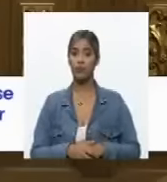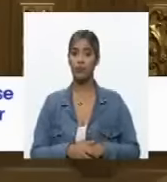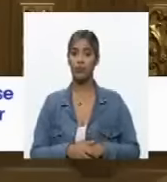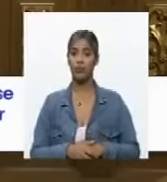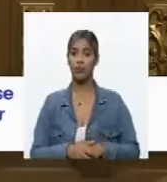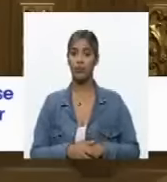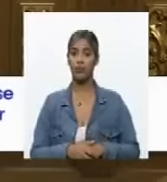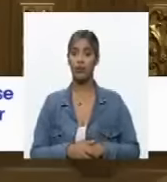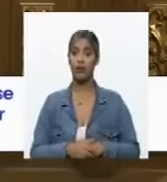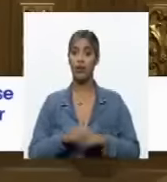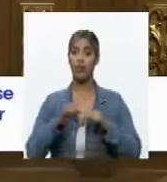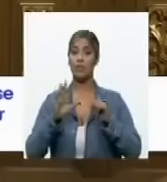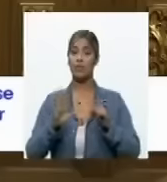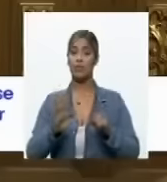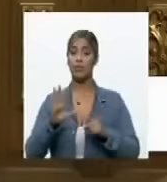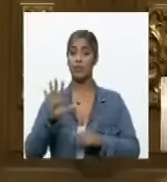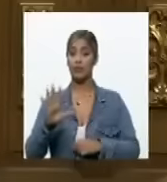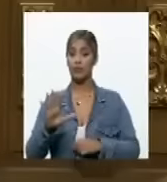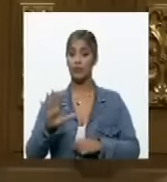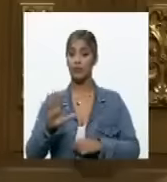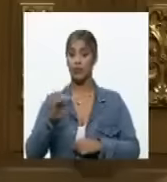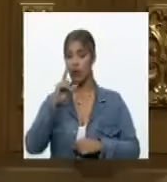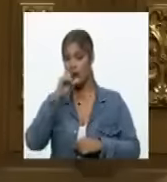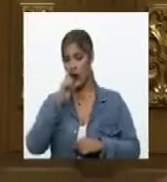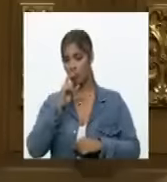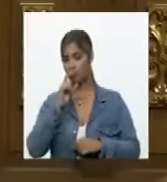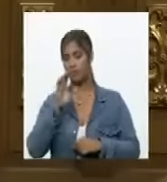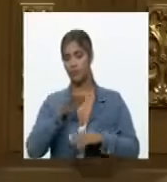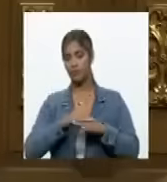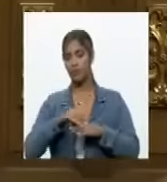que en el 65, en